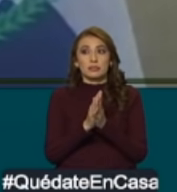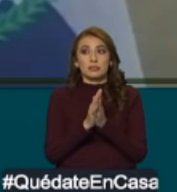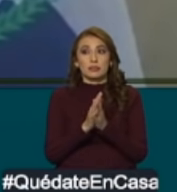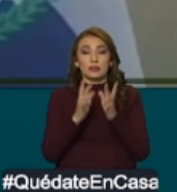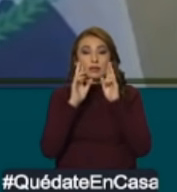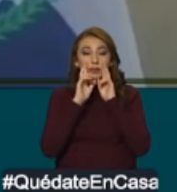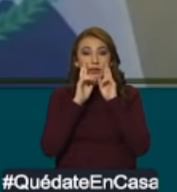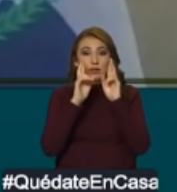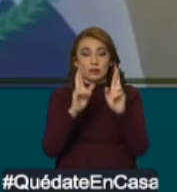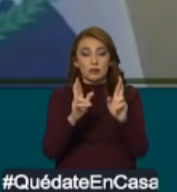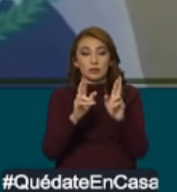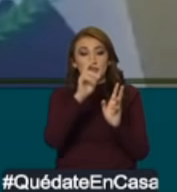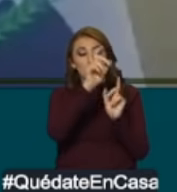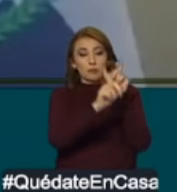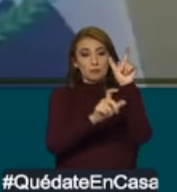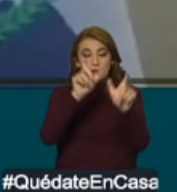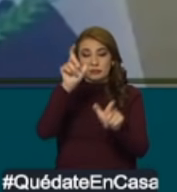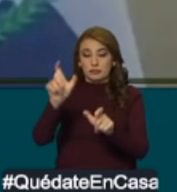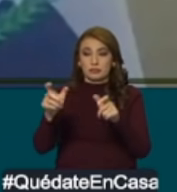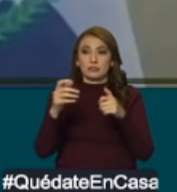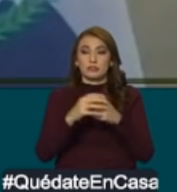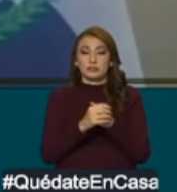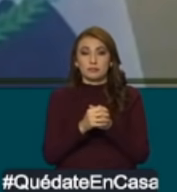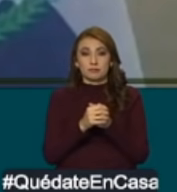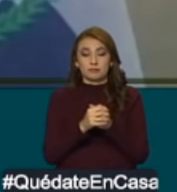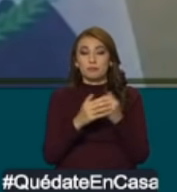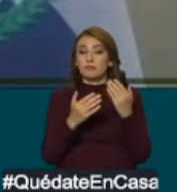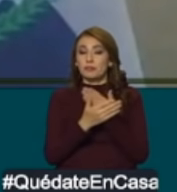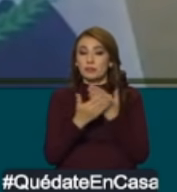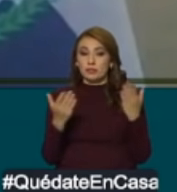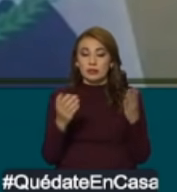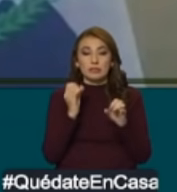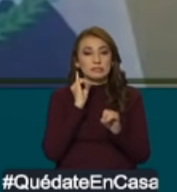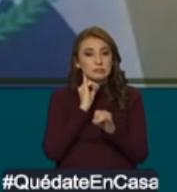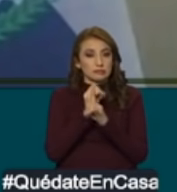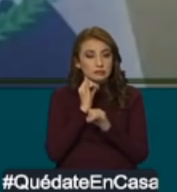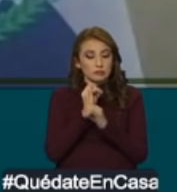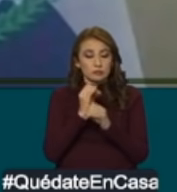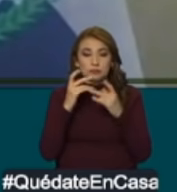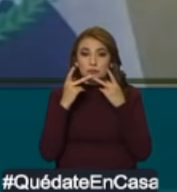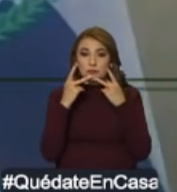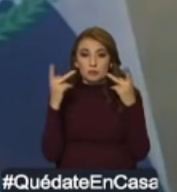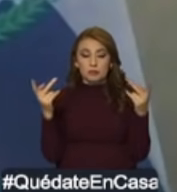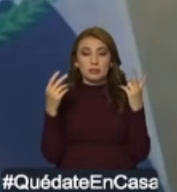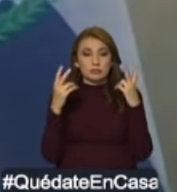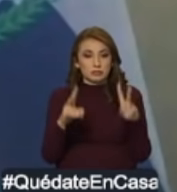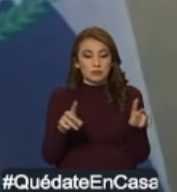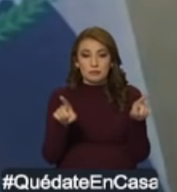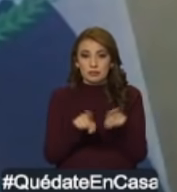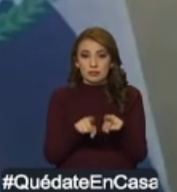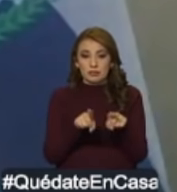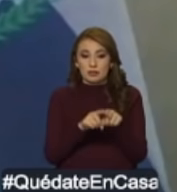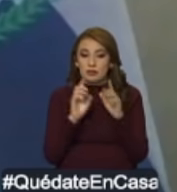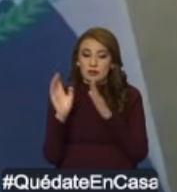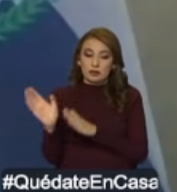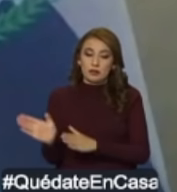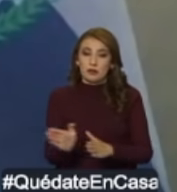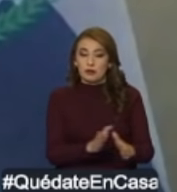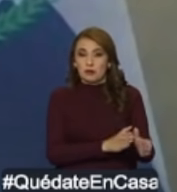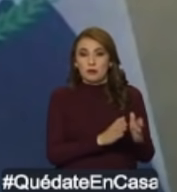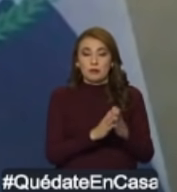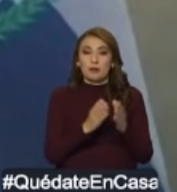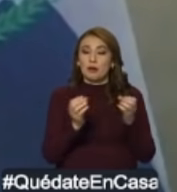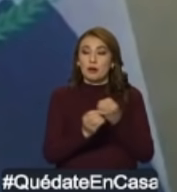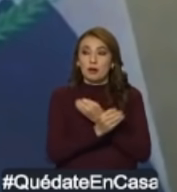de la mayoría de ciudadanos en el Ecuador y de las instituciones que estamos gestionando la crisis. Esta es una actitud ejemplar